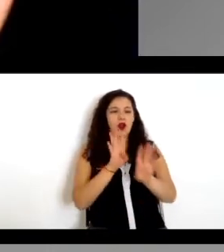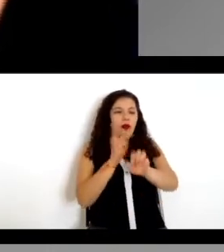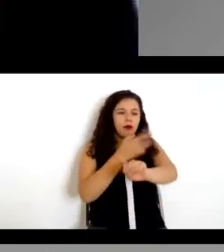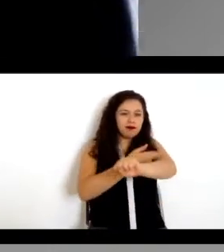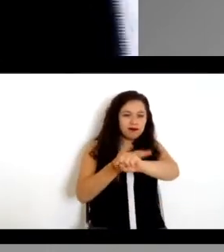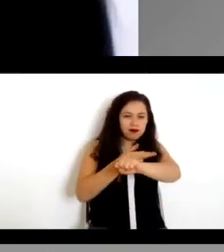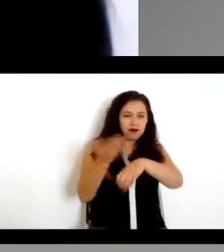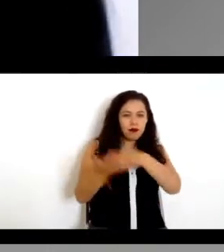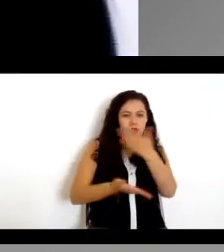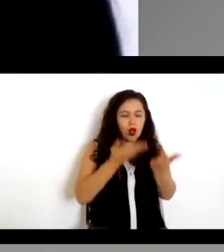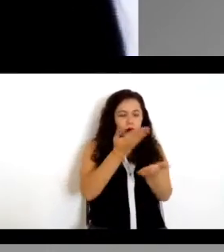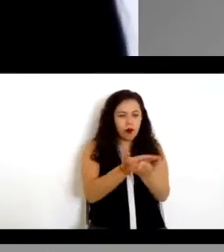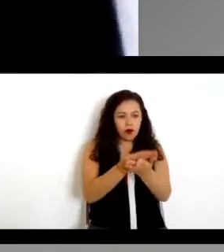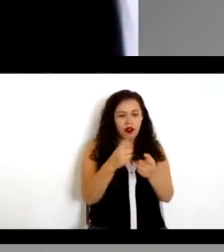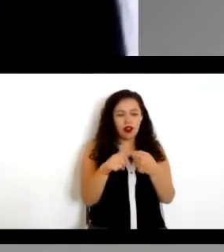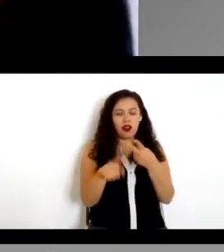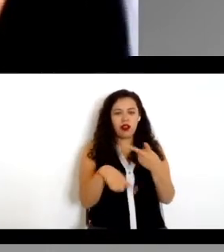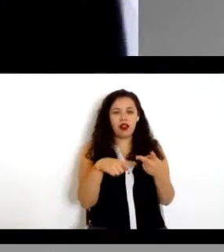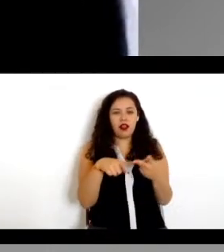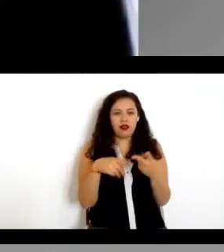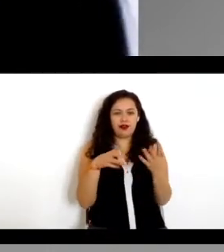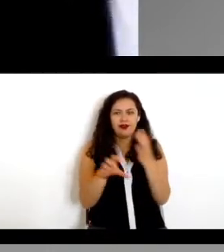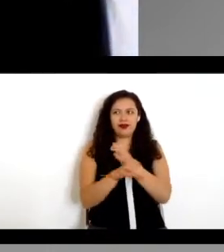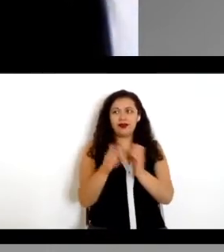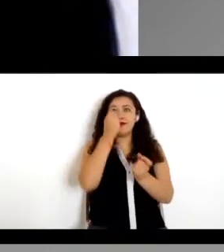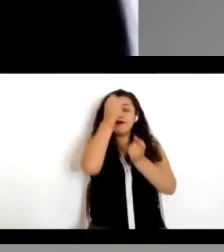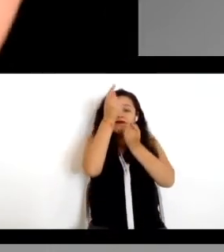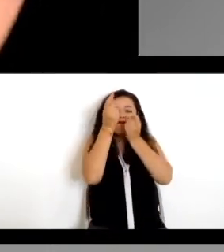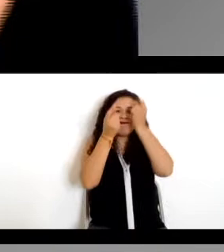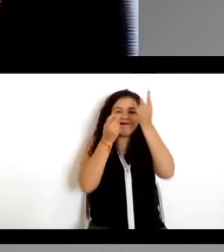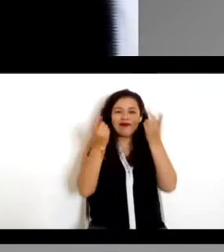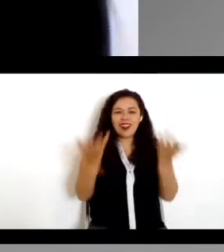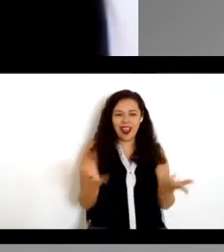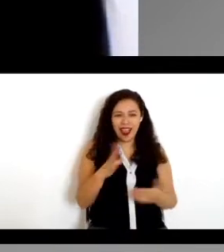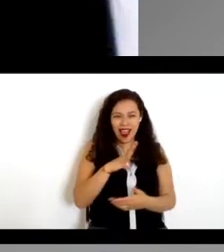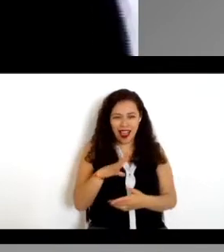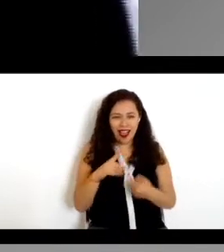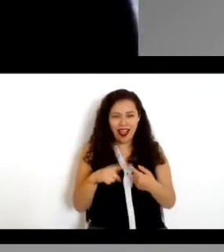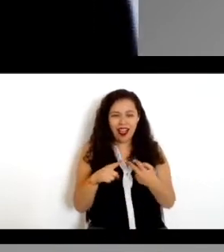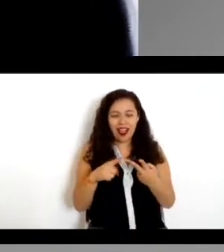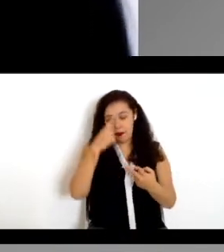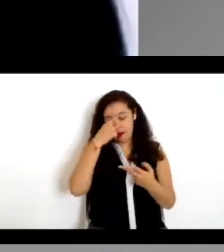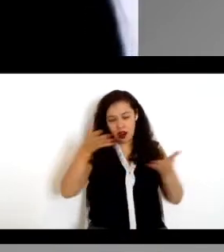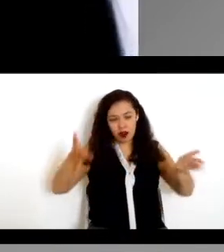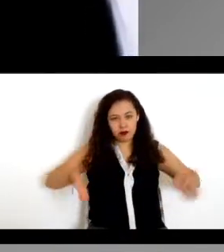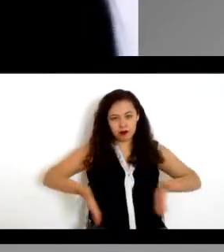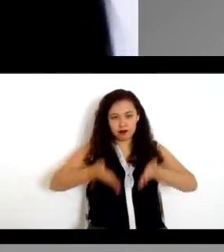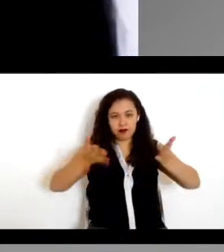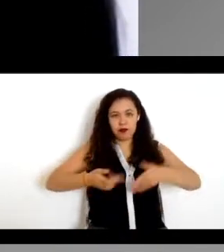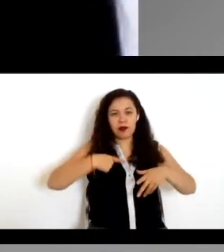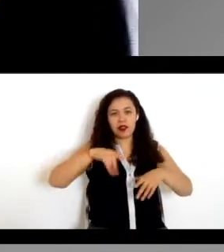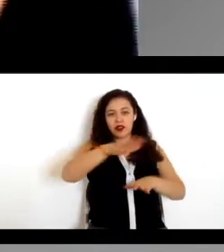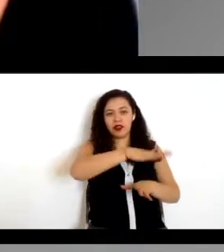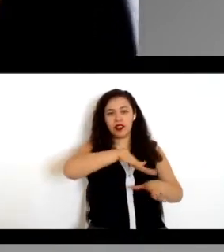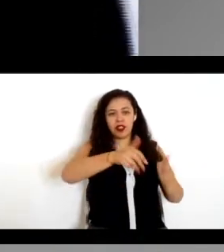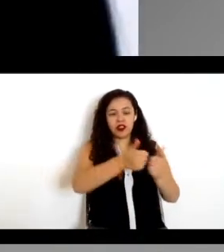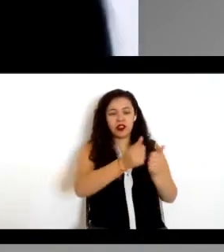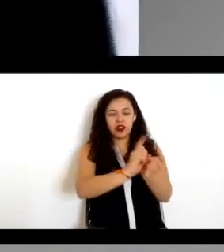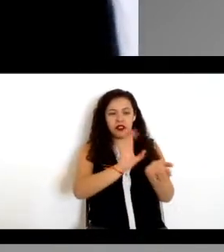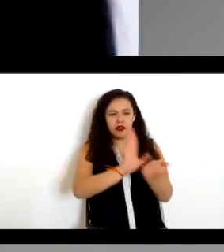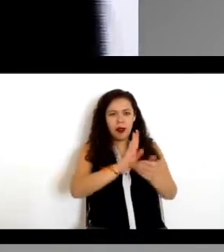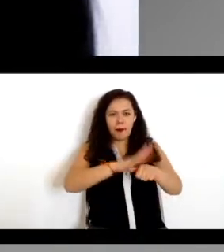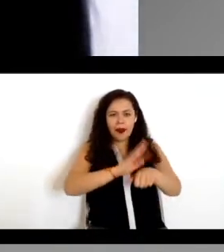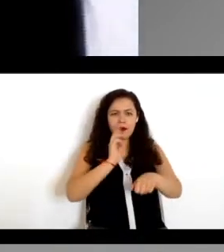que creamos cosas, los que tenemos ideas creativas y que favorezcan al bienestar de las personas con discapacidad,